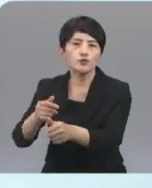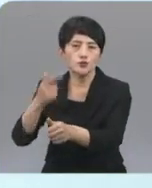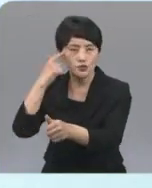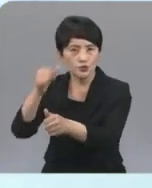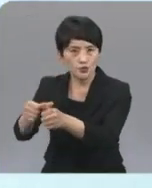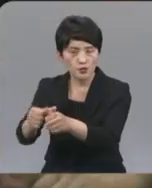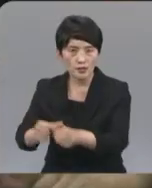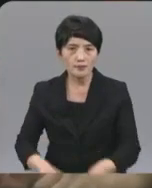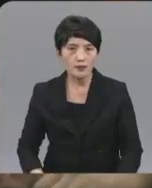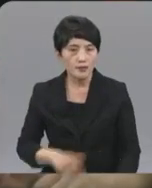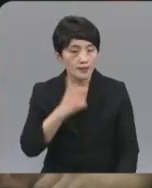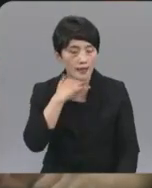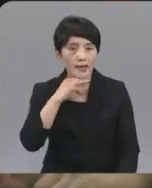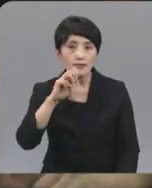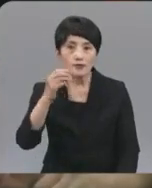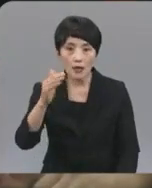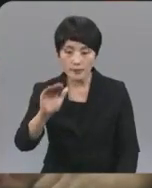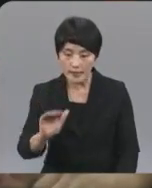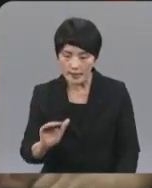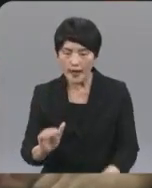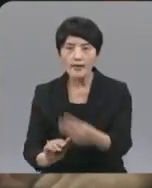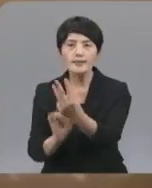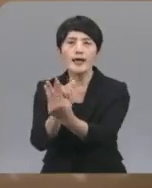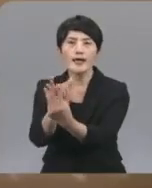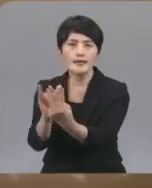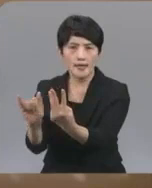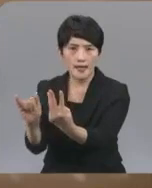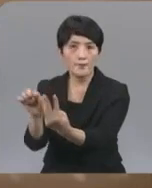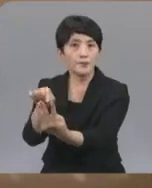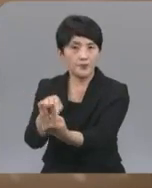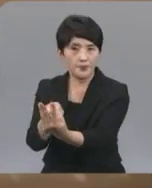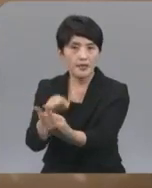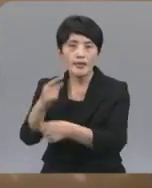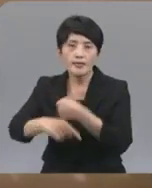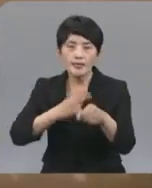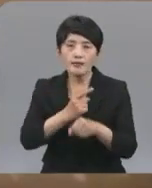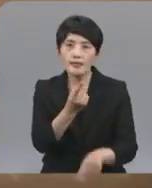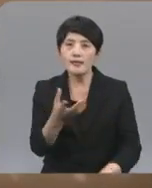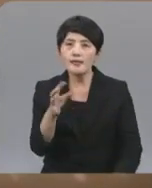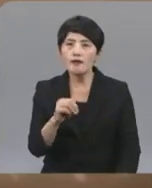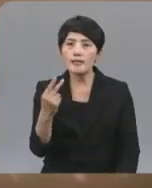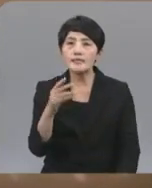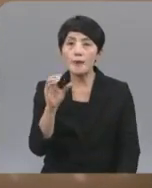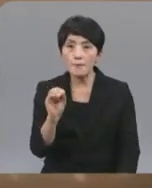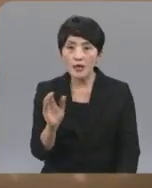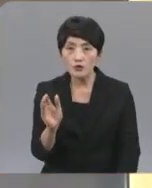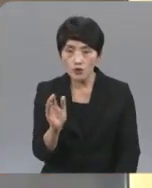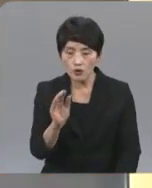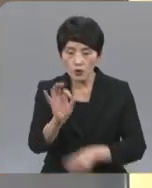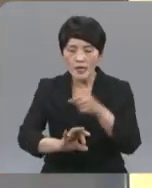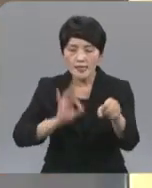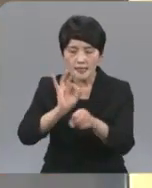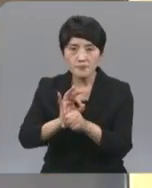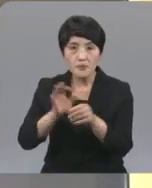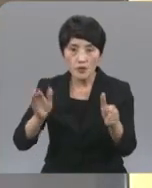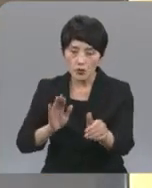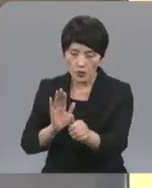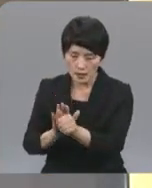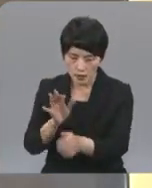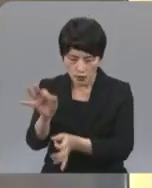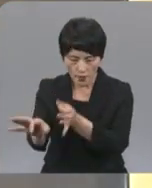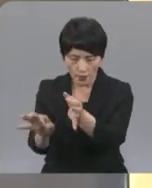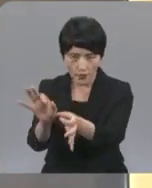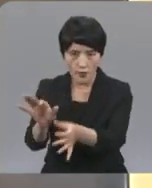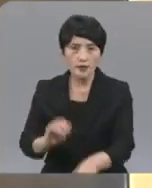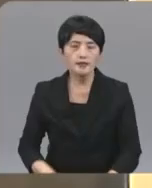un soporte a largo plazo que garantice la autonomía de la investigación podría incentivar a dichos jóvenes talentos a brillar Y obtener el premio feels en